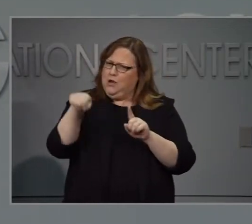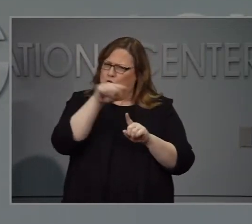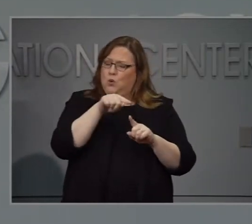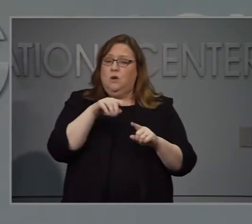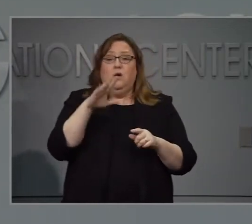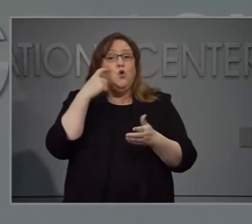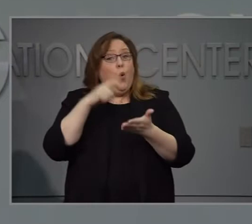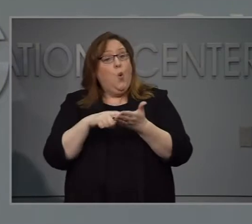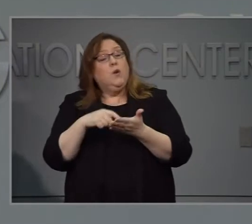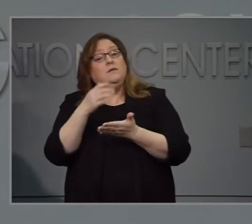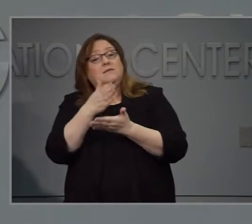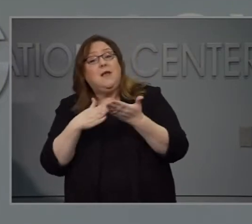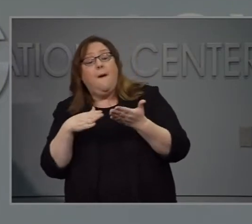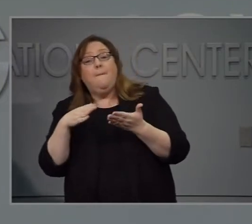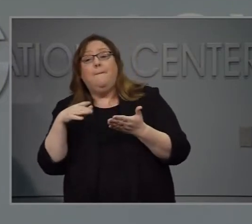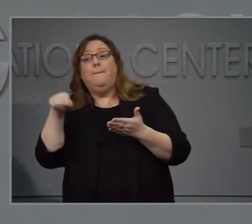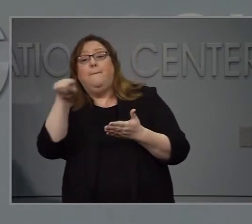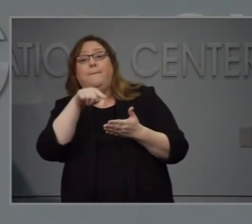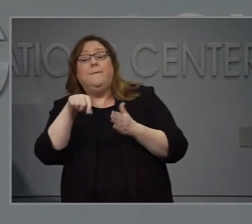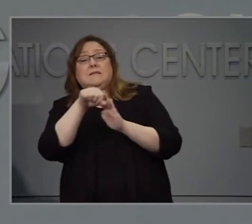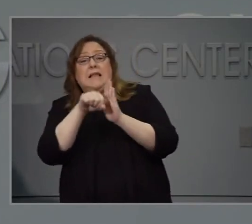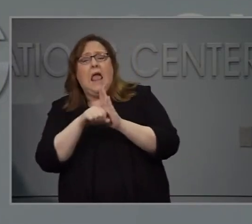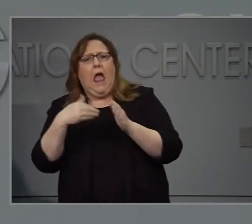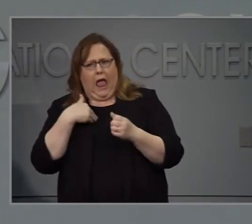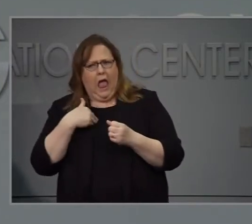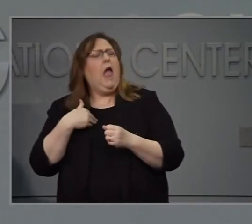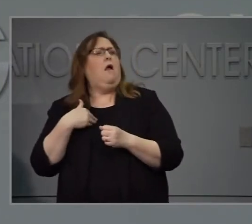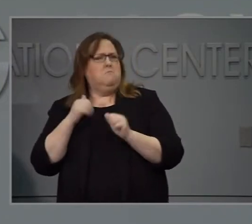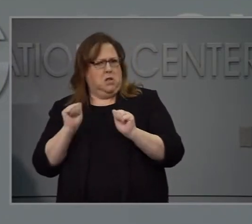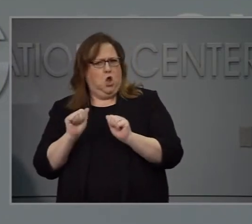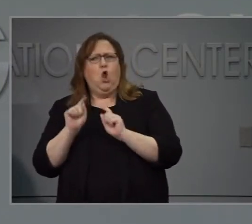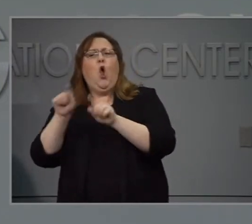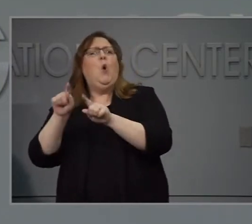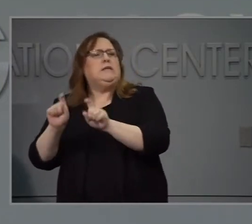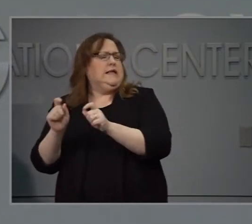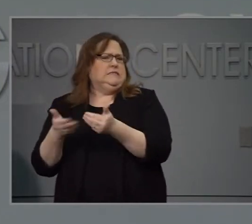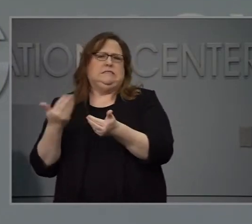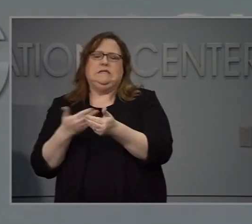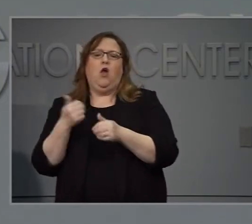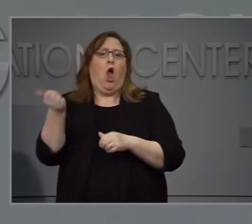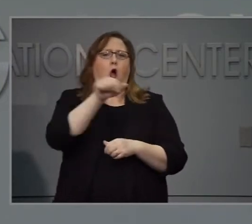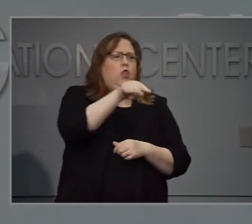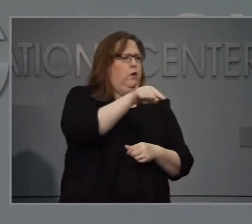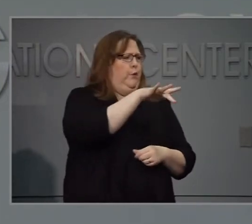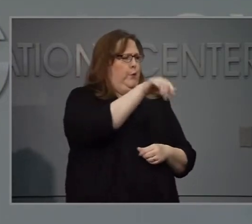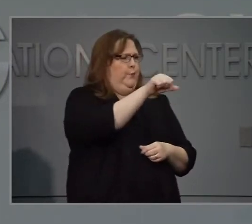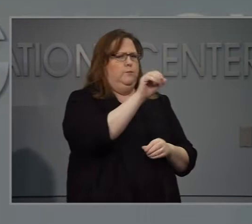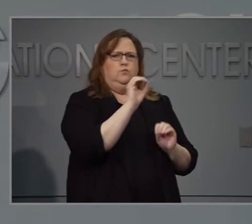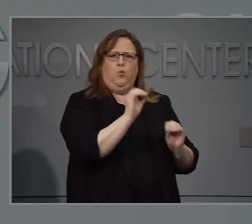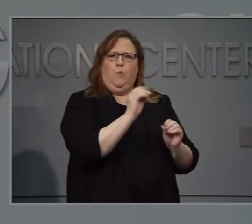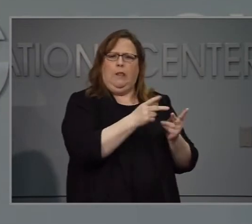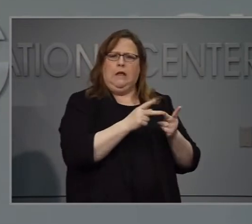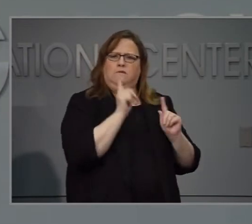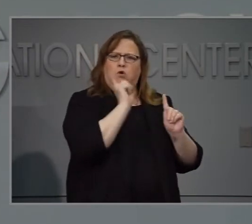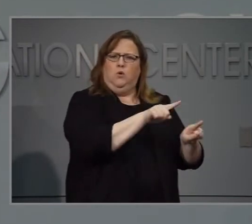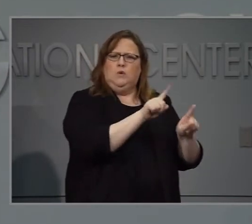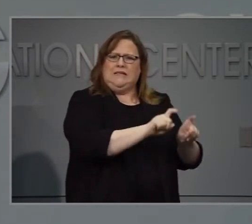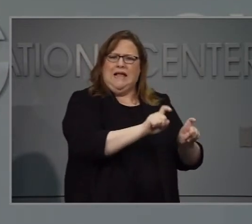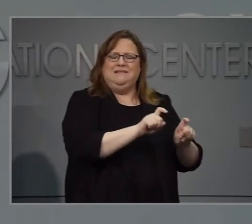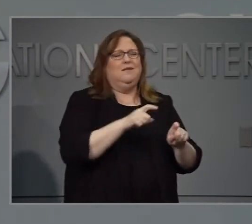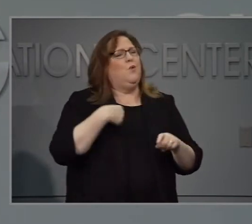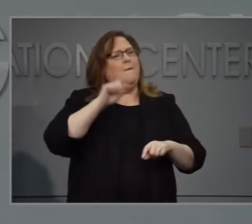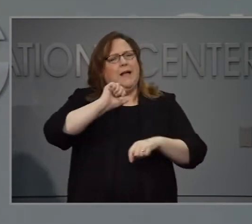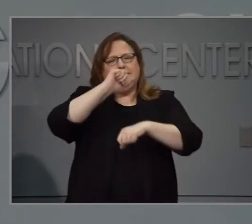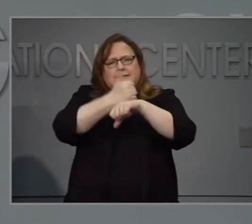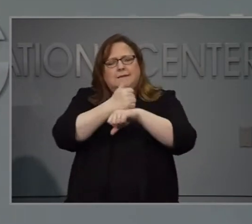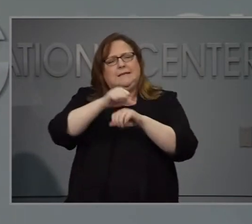lugar adecuado estamos fijándonos que partes del estado ciertas partes del estado les falta la capacidad en un lugar y en otro si la